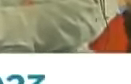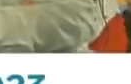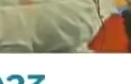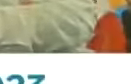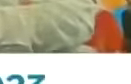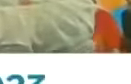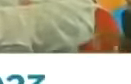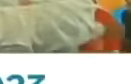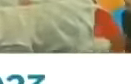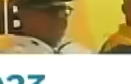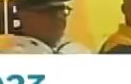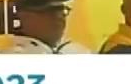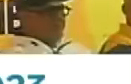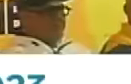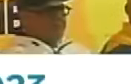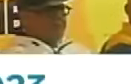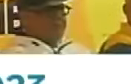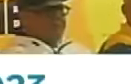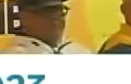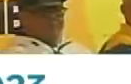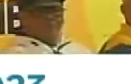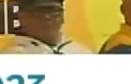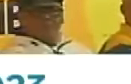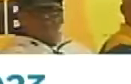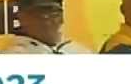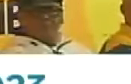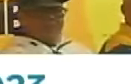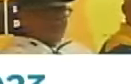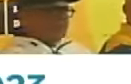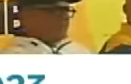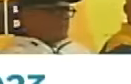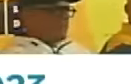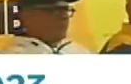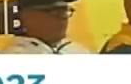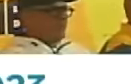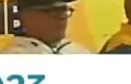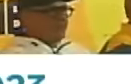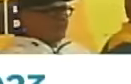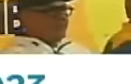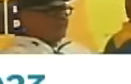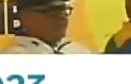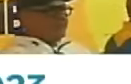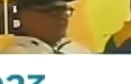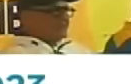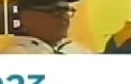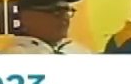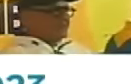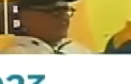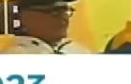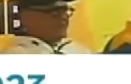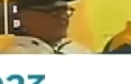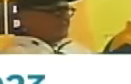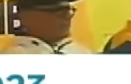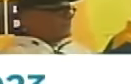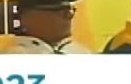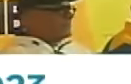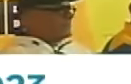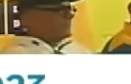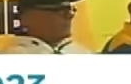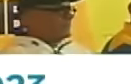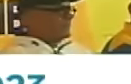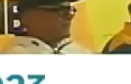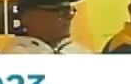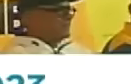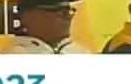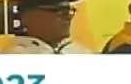Regresamos al Teatro Bolívar, donde a esta hora se desarrolla un segundo encuentro por parte del Comando de Campaña Venezuela Toda a